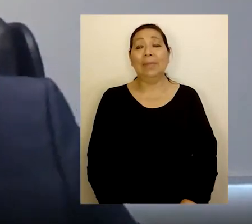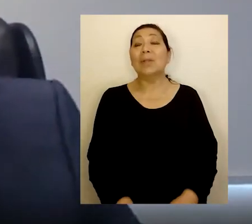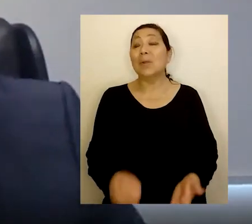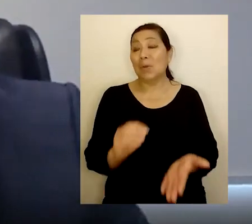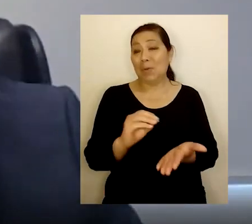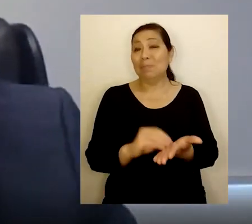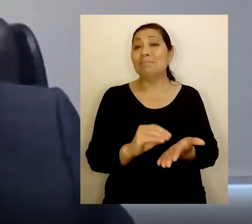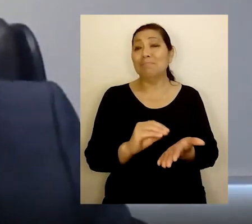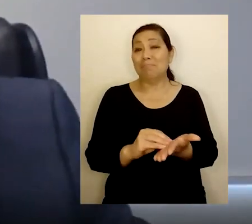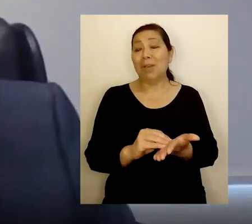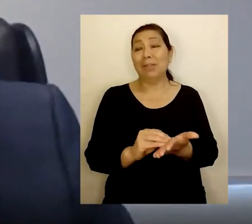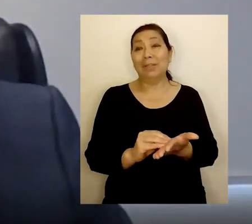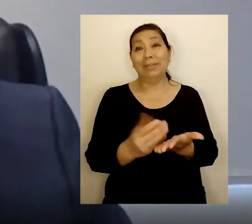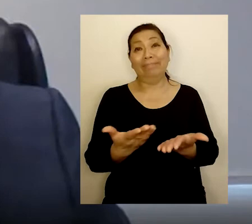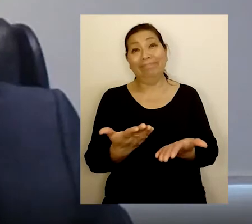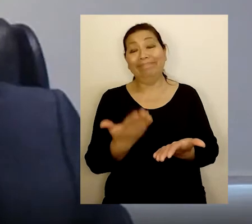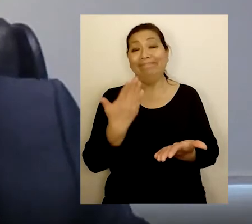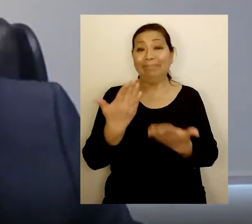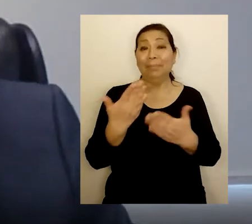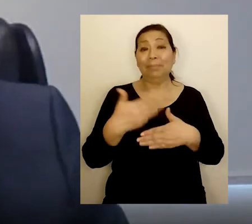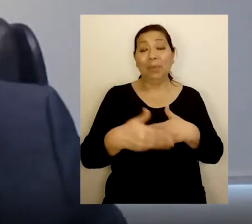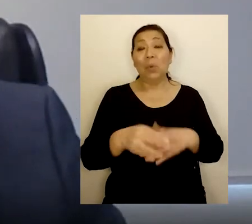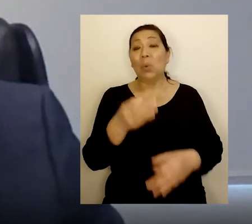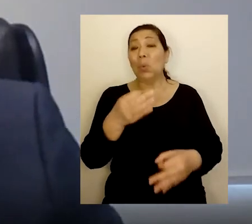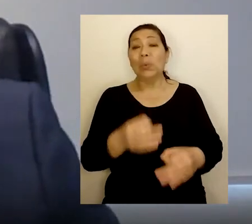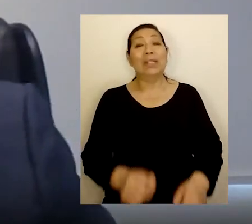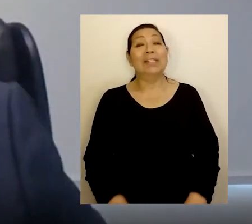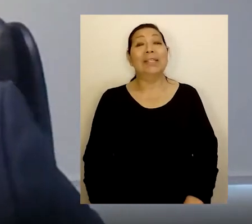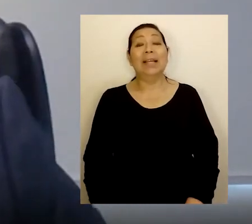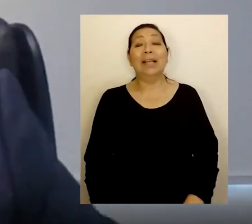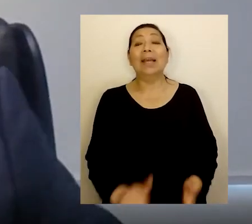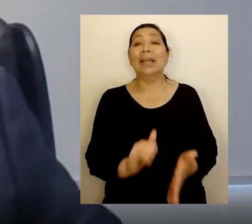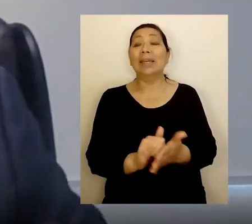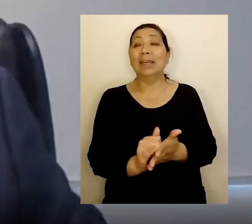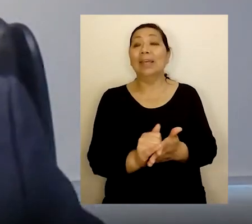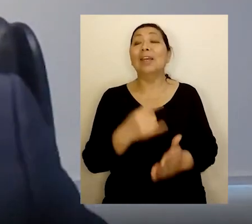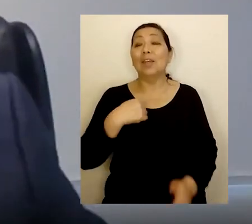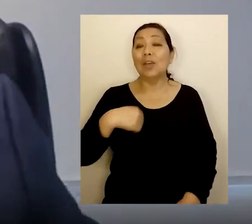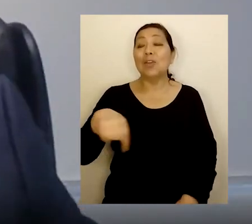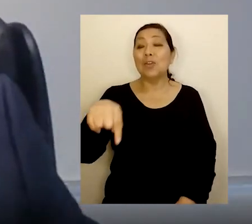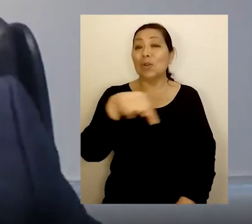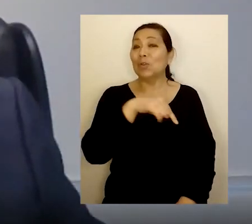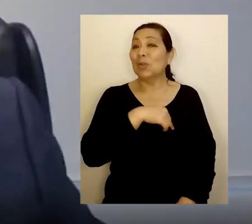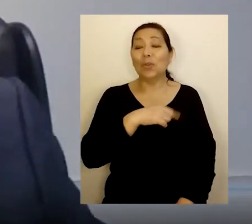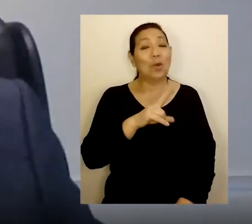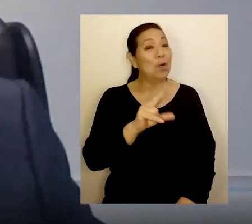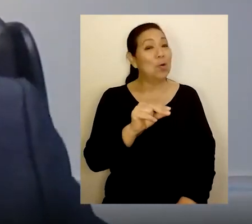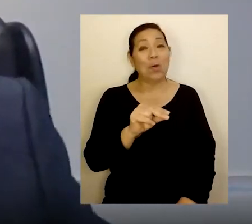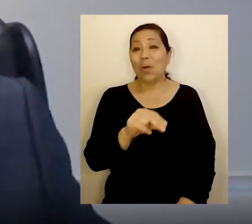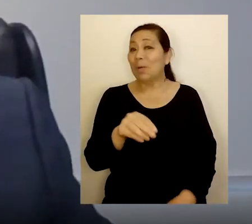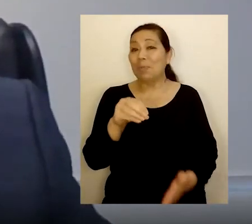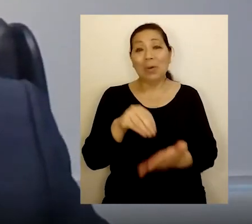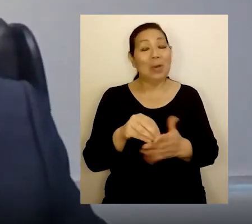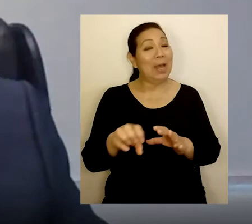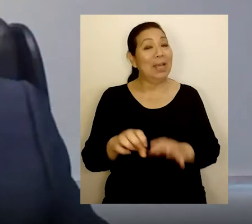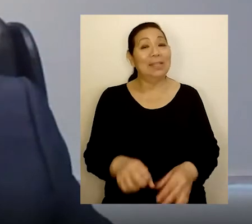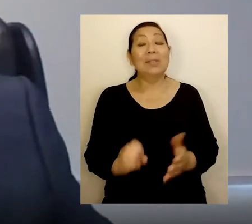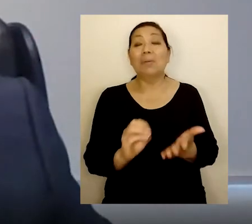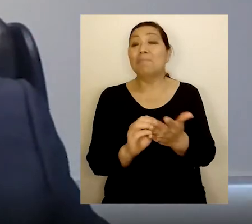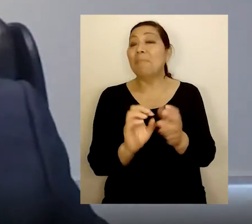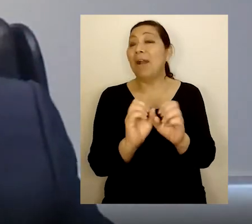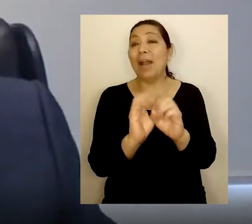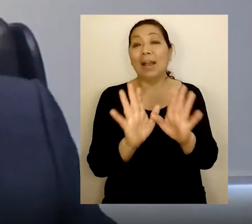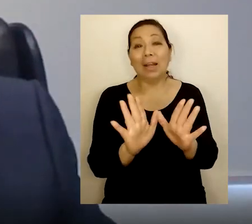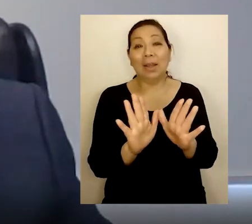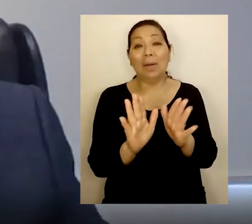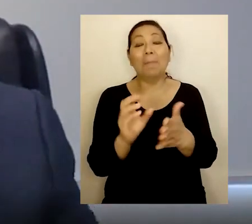lo más duro, digamos, para este proceso judicial es que consideró que nosotros no habíamos acreditado